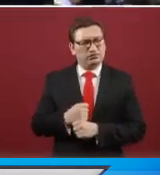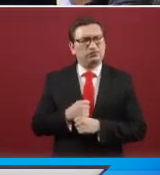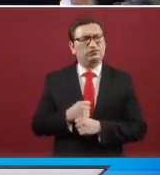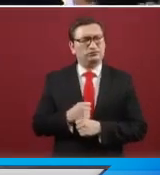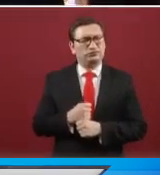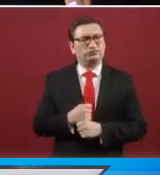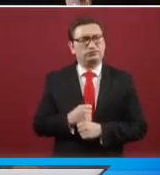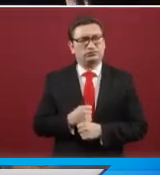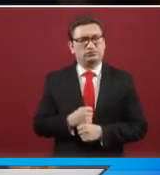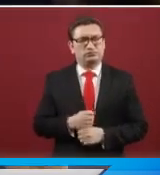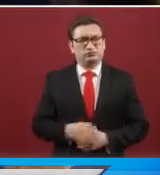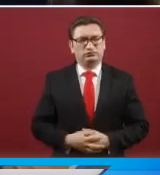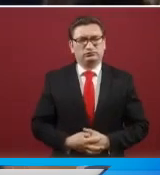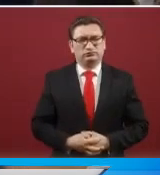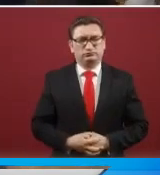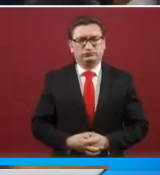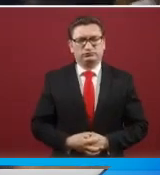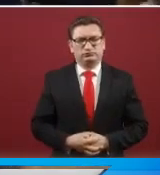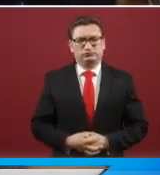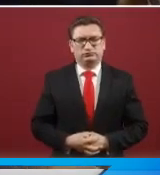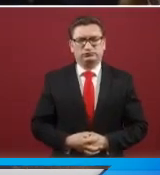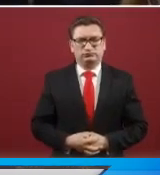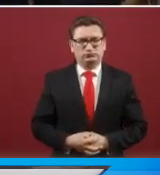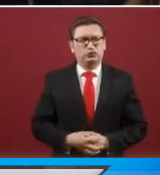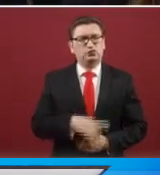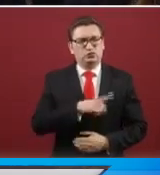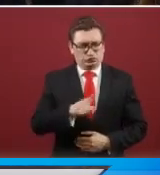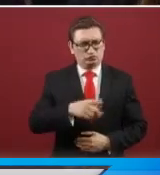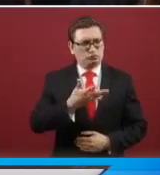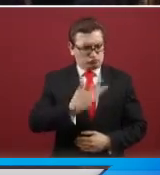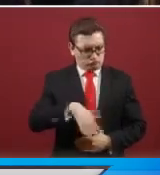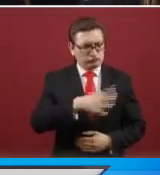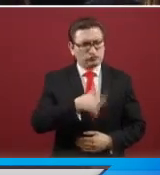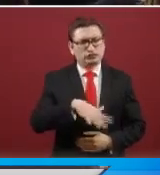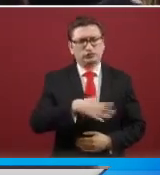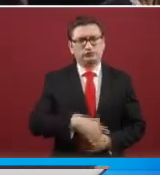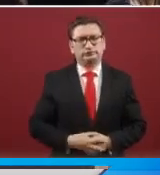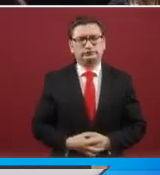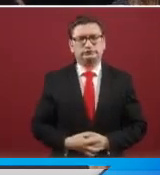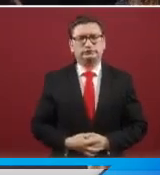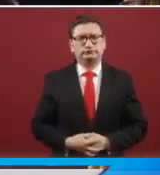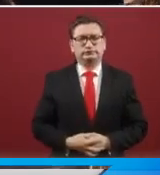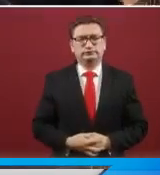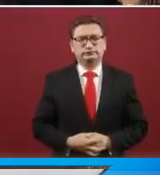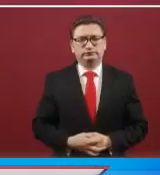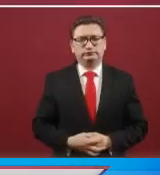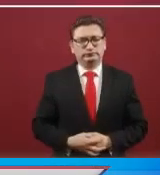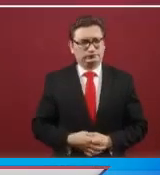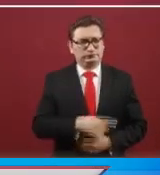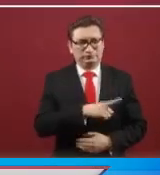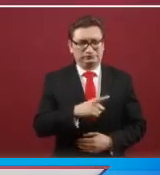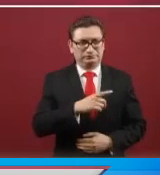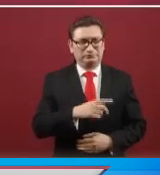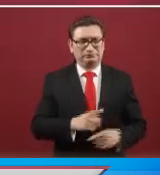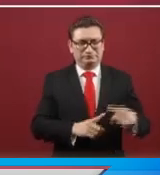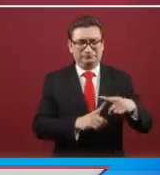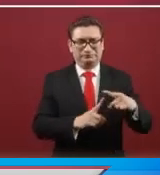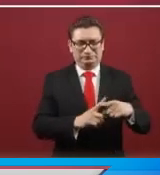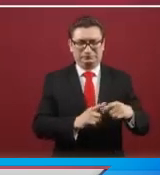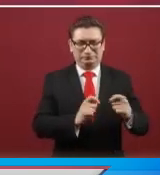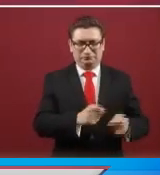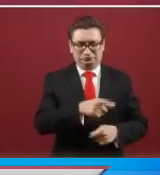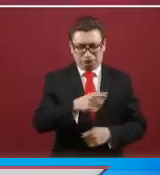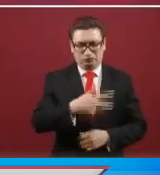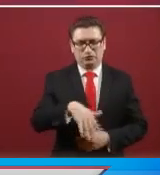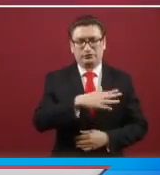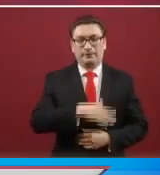la expresó en un Twitter el 19 de febrero de 2017. Martín Moreno no votará por mí, comprendo. Es un mal escritor dedicado a